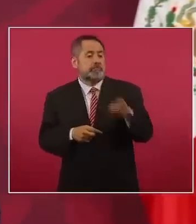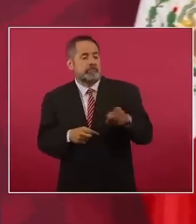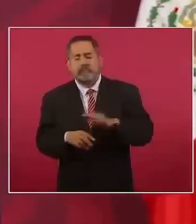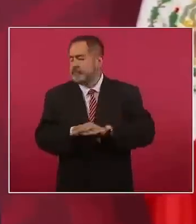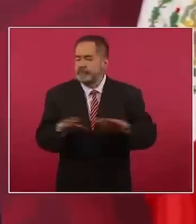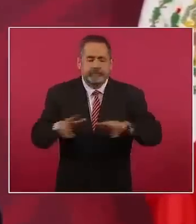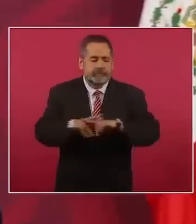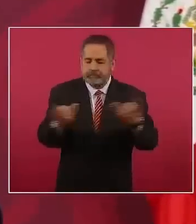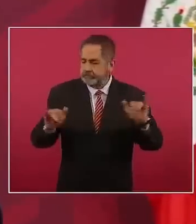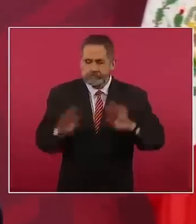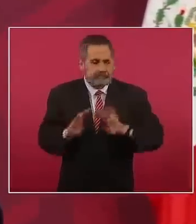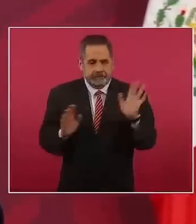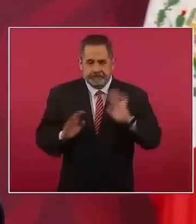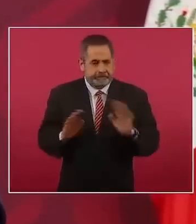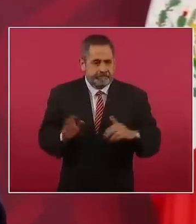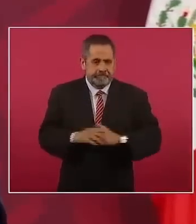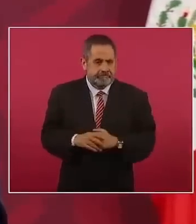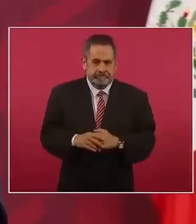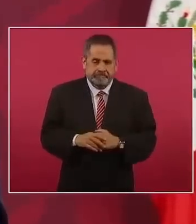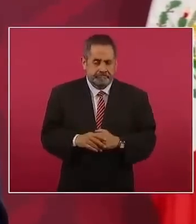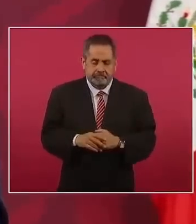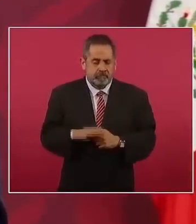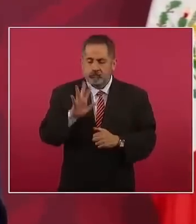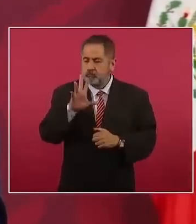por ninguno.